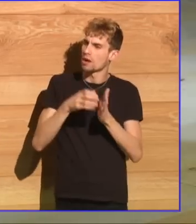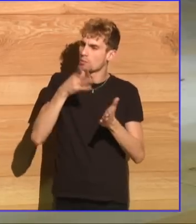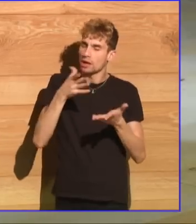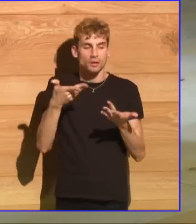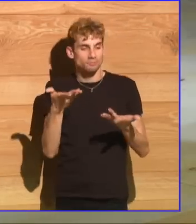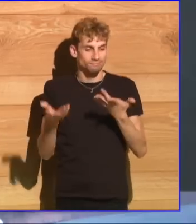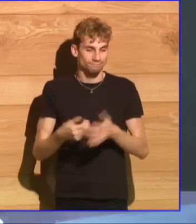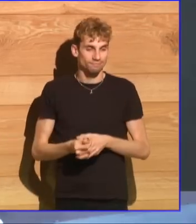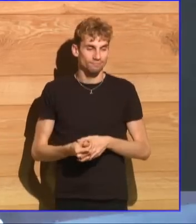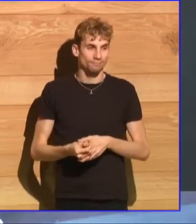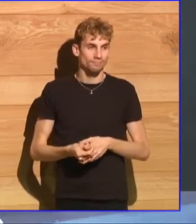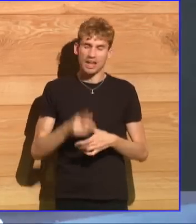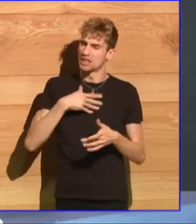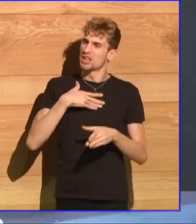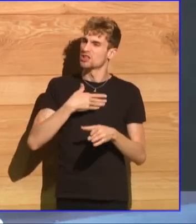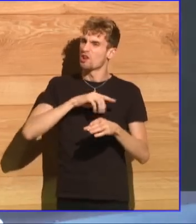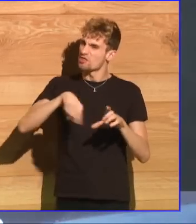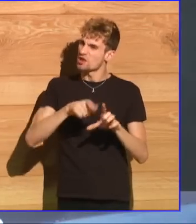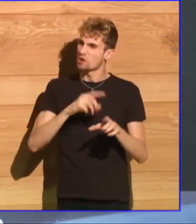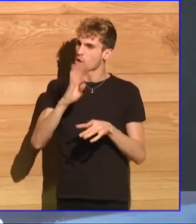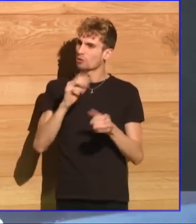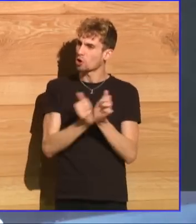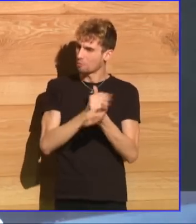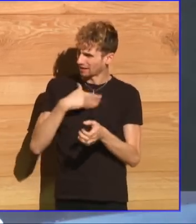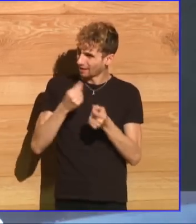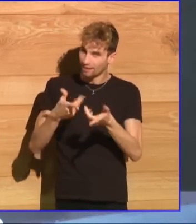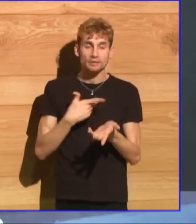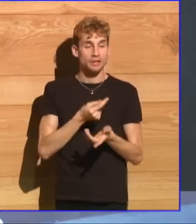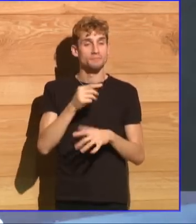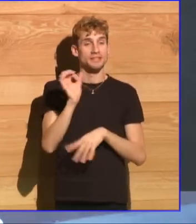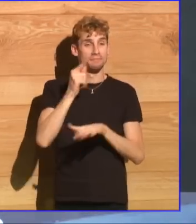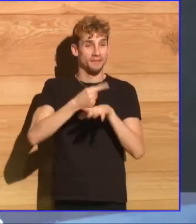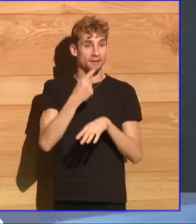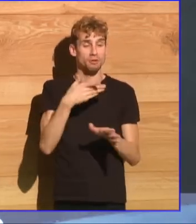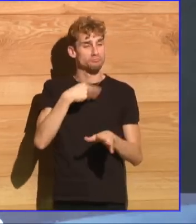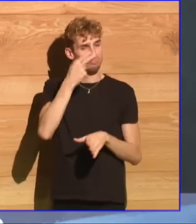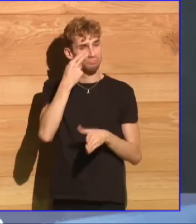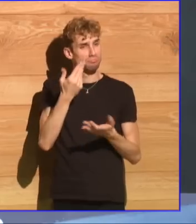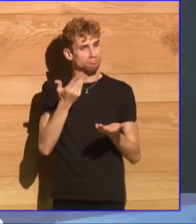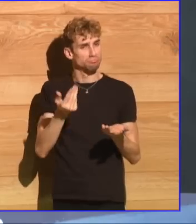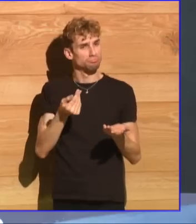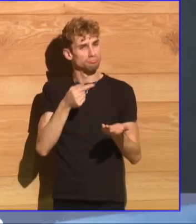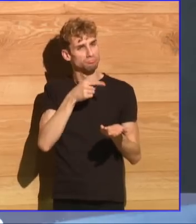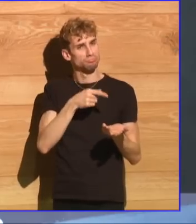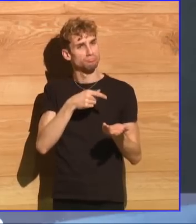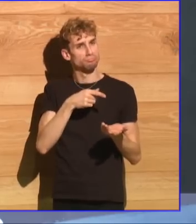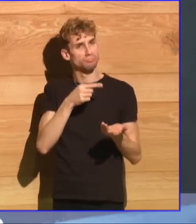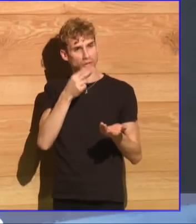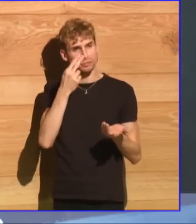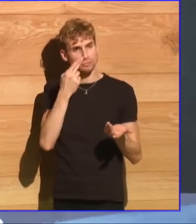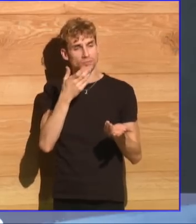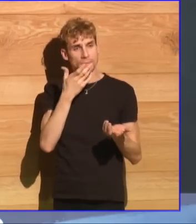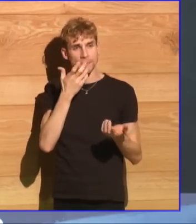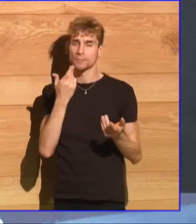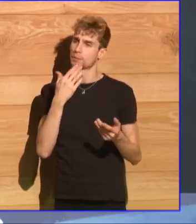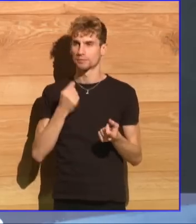Y en un momento dado ¿Quieres un disco de 4 copias? le dijo Spielberg, pues estaría muy interesado en empujar, no empujar,